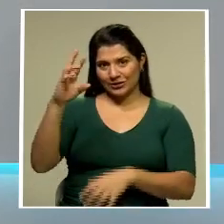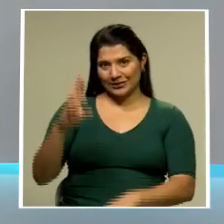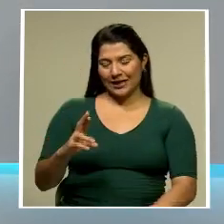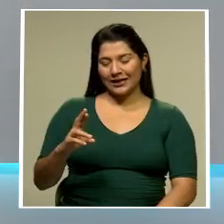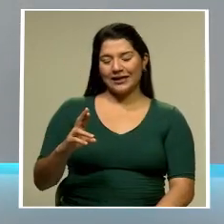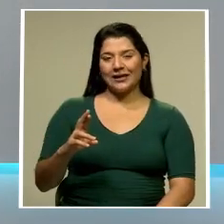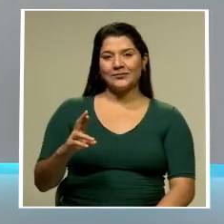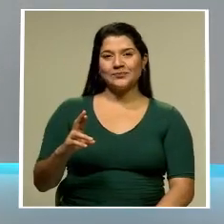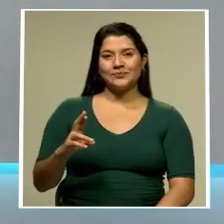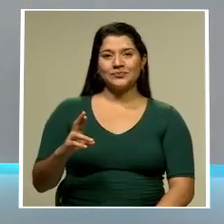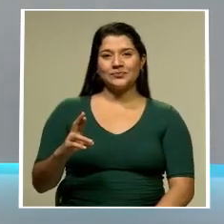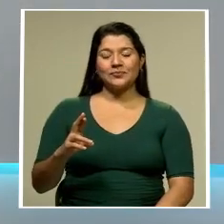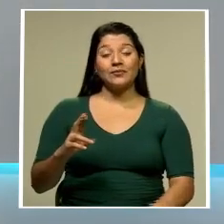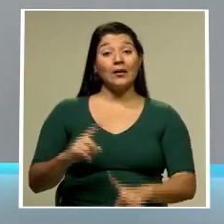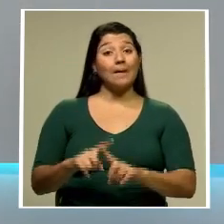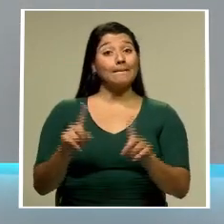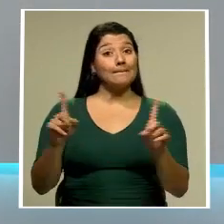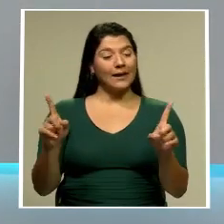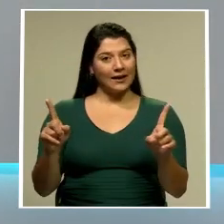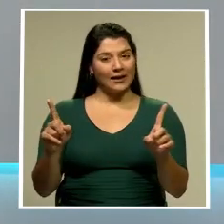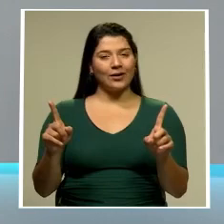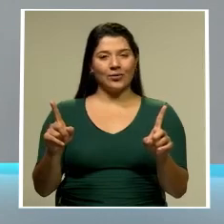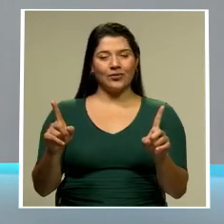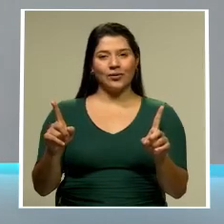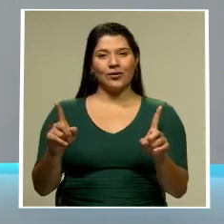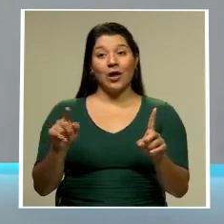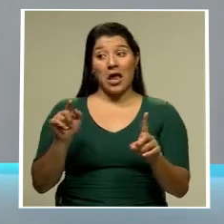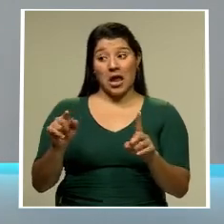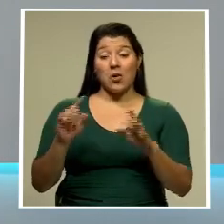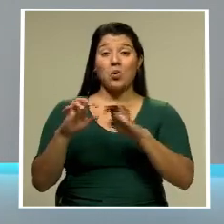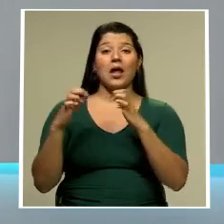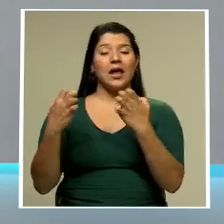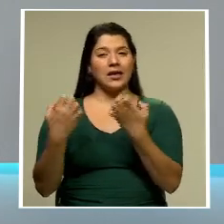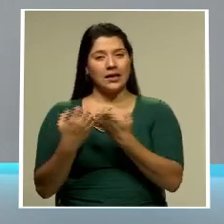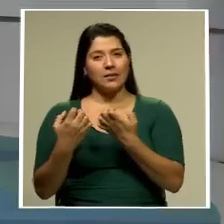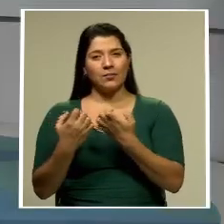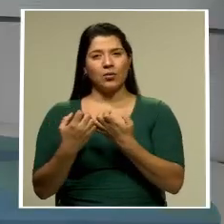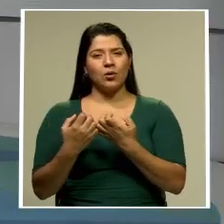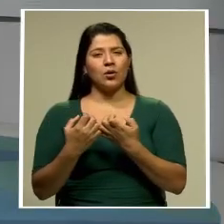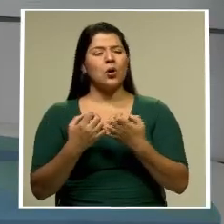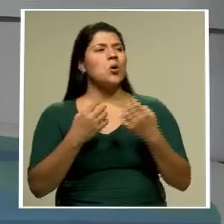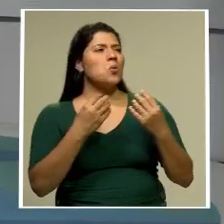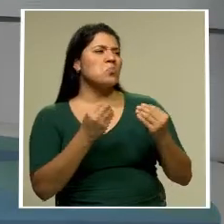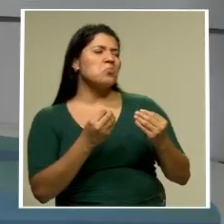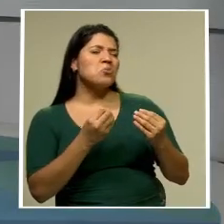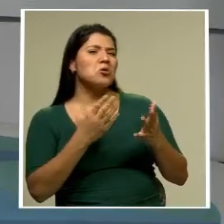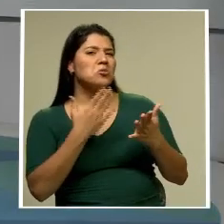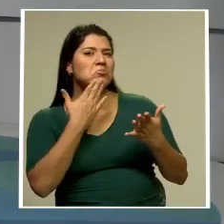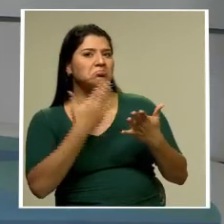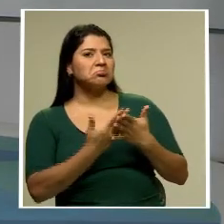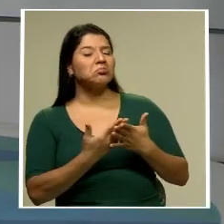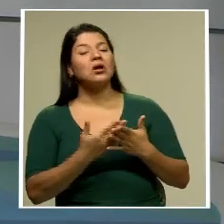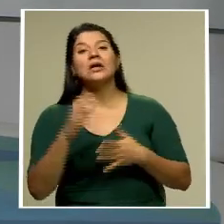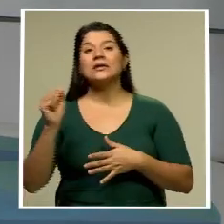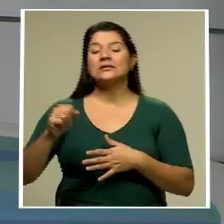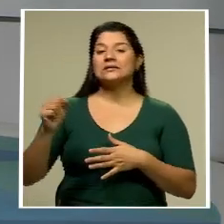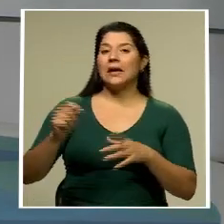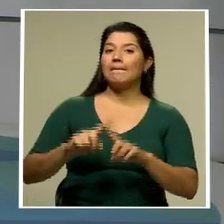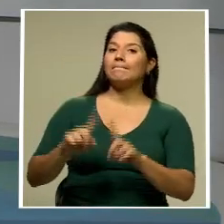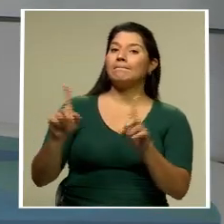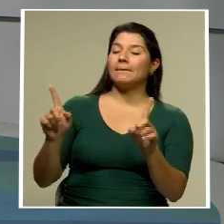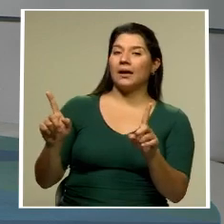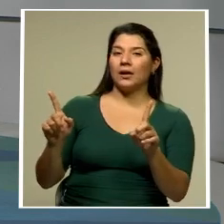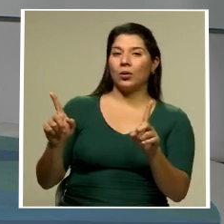este equipo, pero a pesar de que es un equipo que uno muy piensa, noble. sí, pues